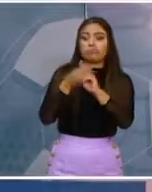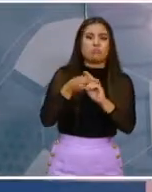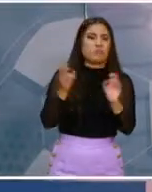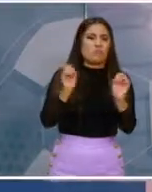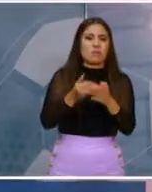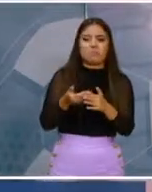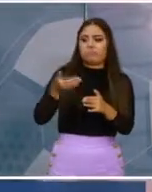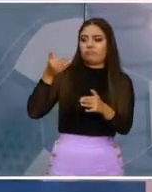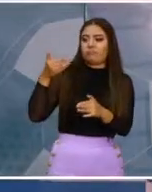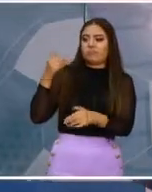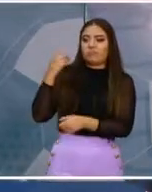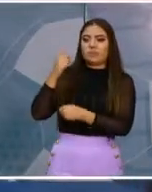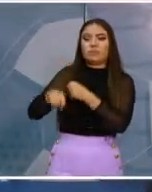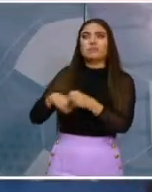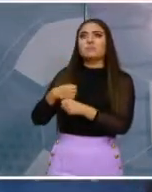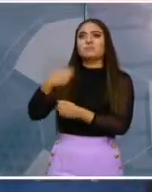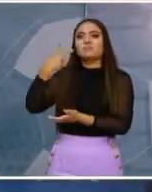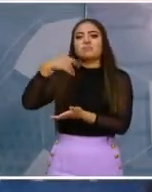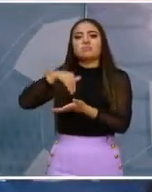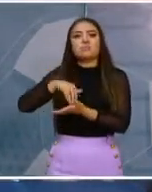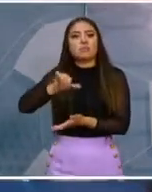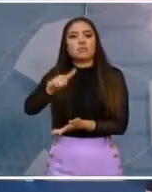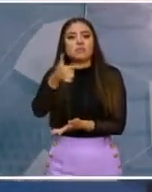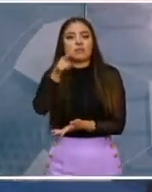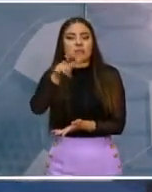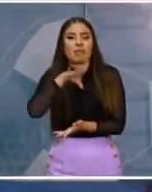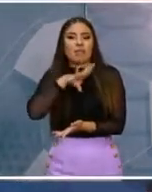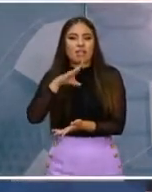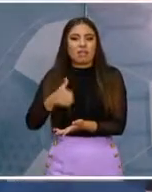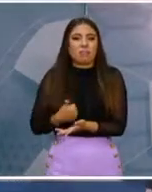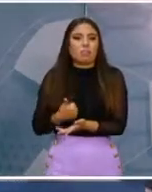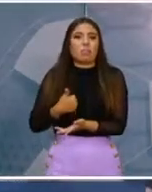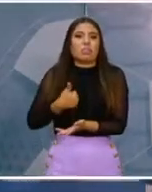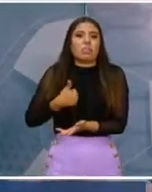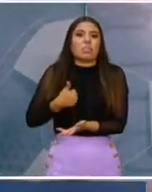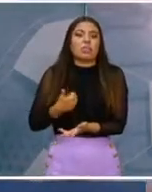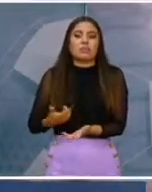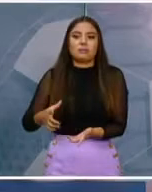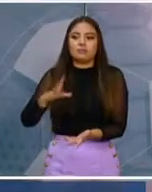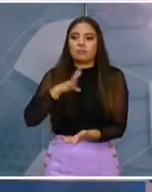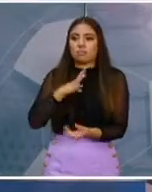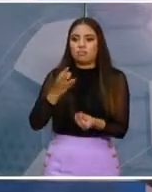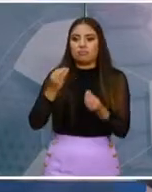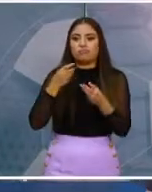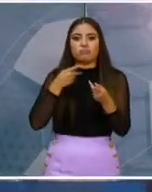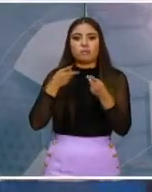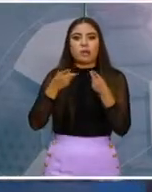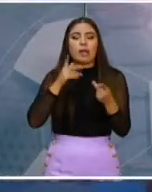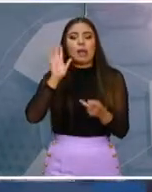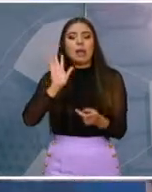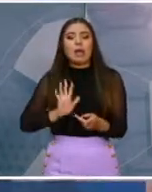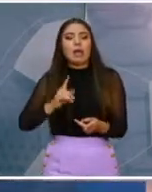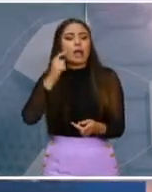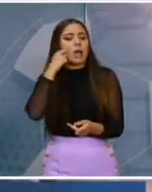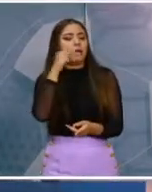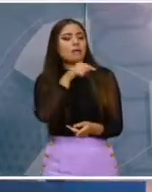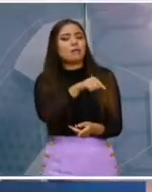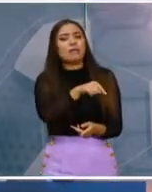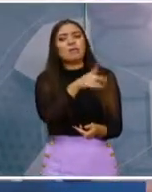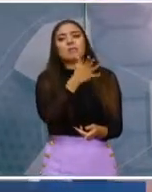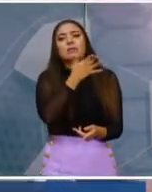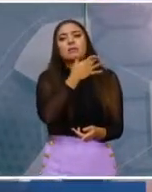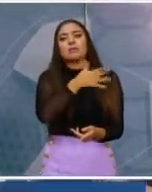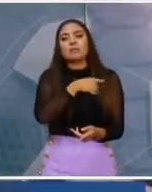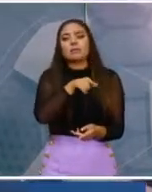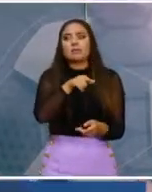estado viendo que hay bastantes abusos sobre médicos pasantes, que se nos ve como mano de obra barata, o sea, en general nos llevan a zonas rurales